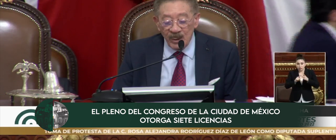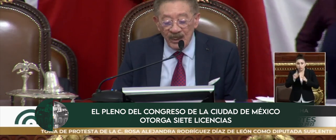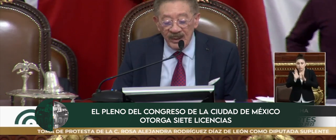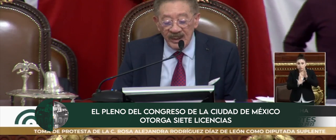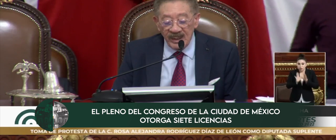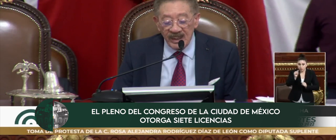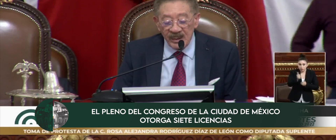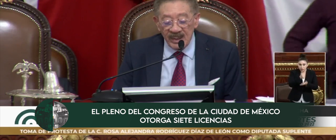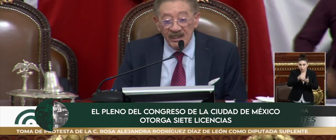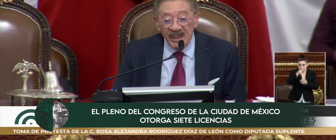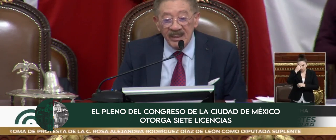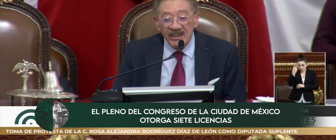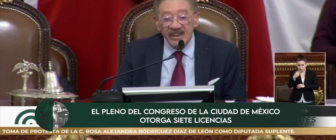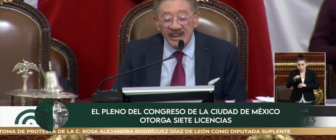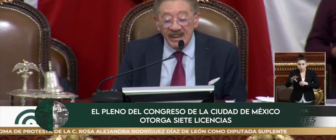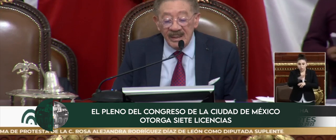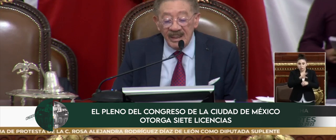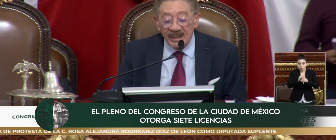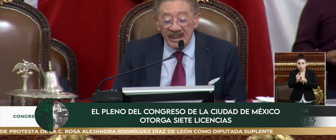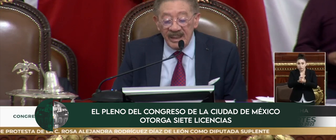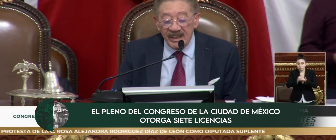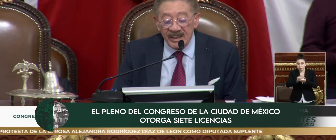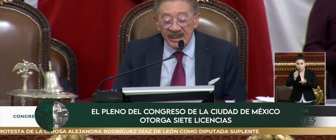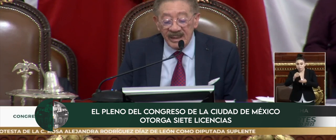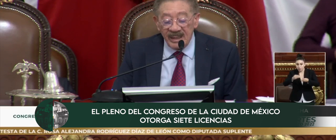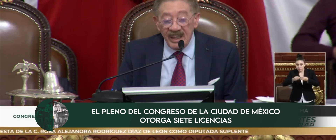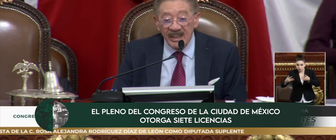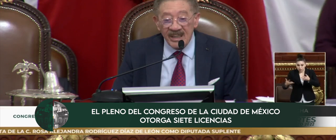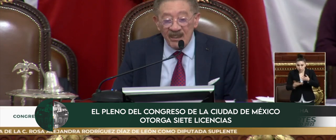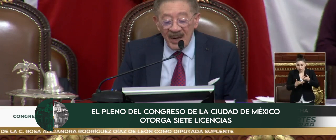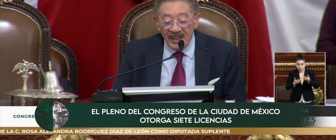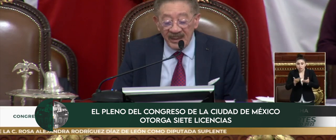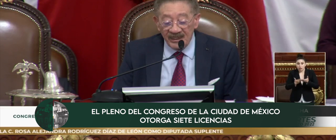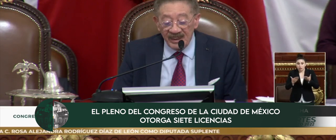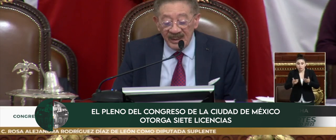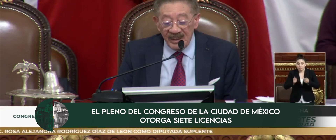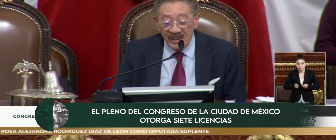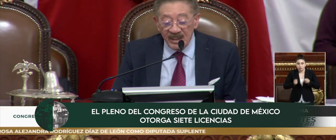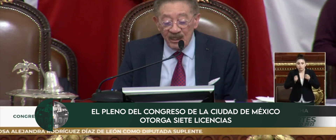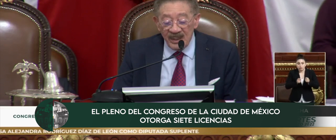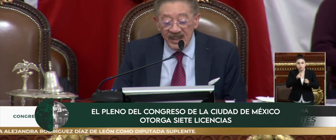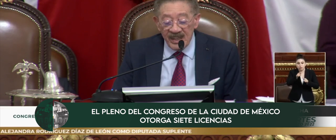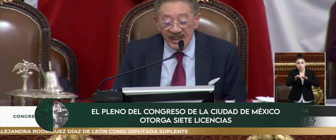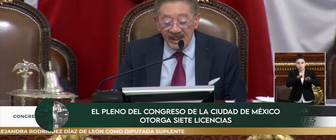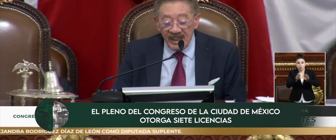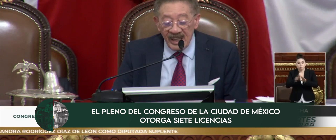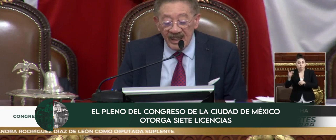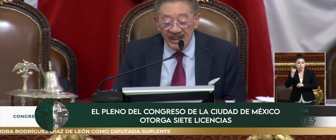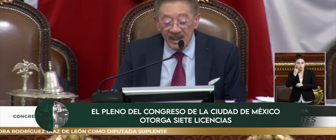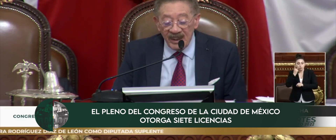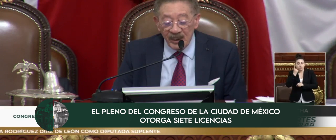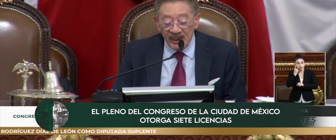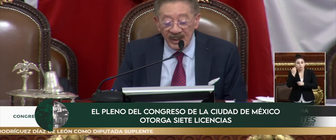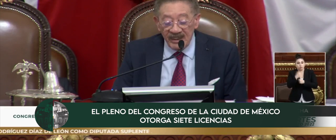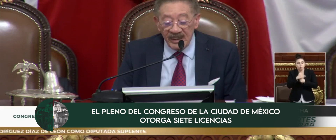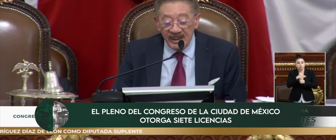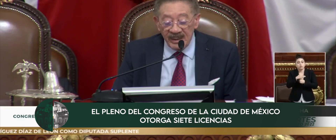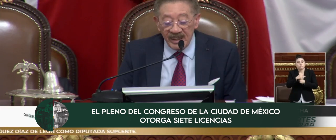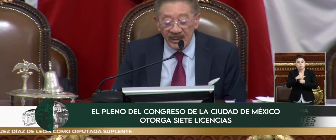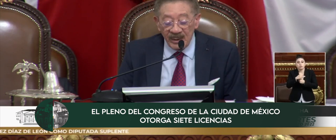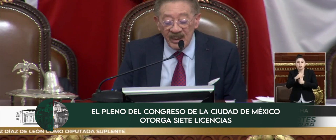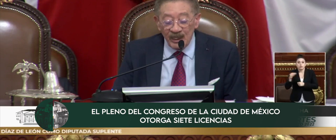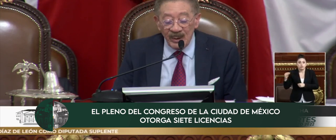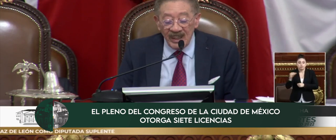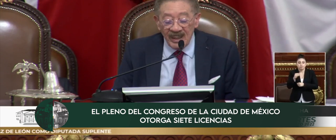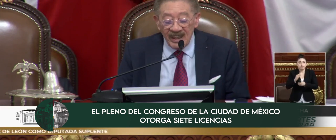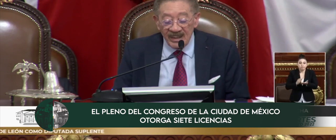diputado Fernando Mercado Guaida, Óscar López Ramírez, tomará protesta en la sesión del jueves debido a que el periodo de solicitud se especifica a